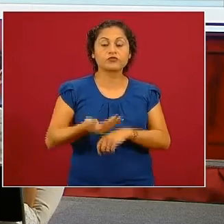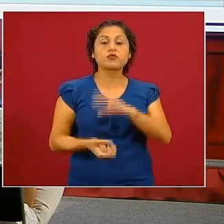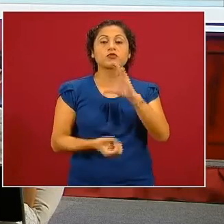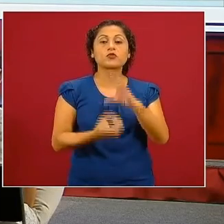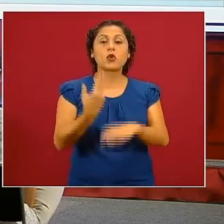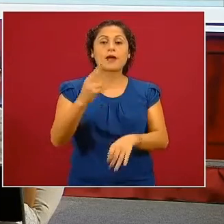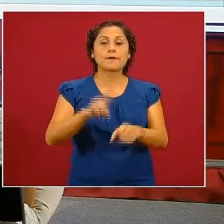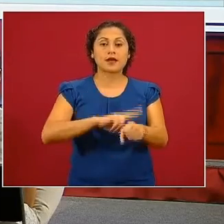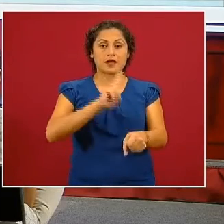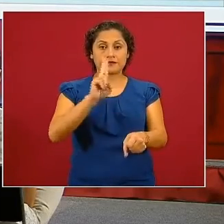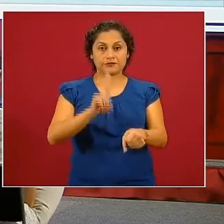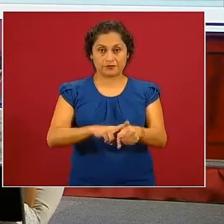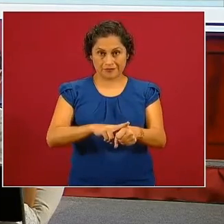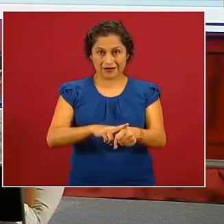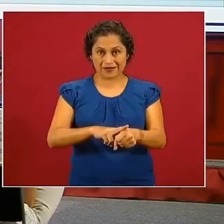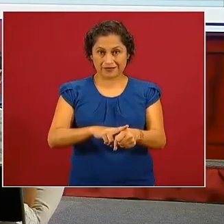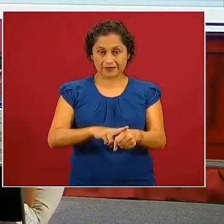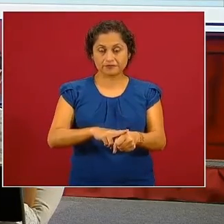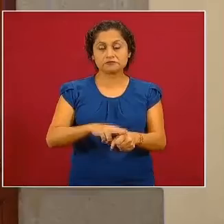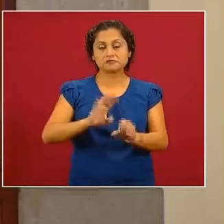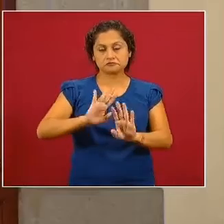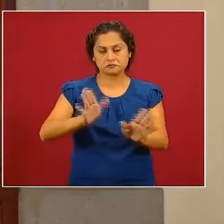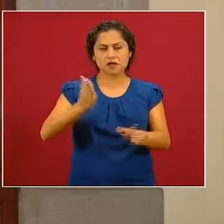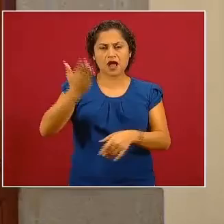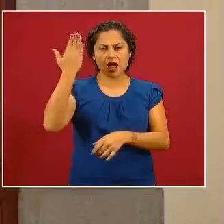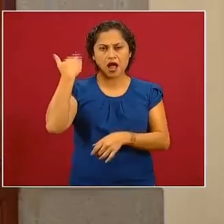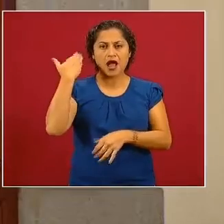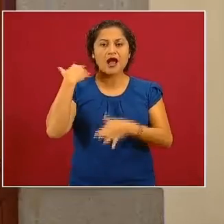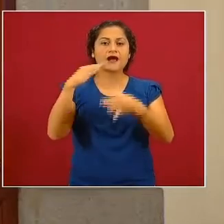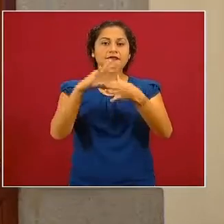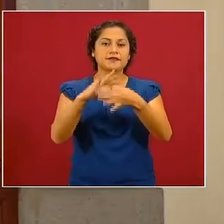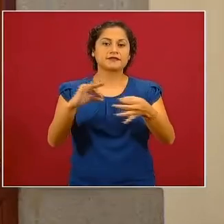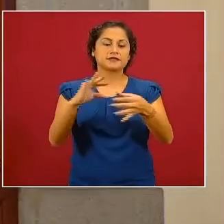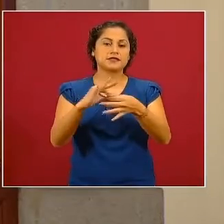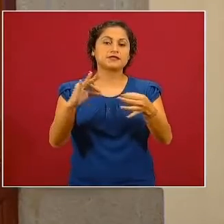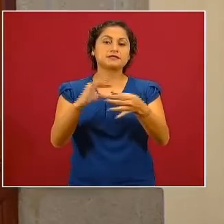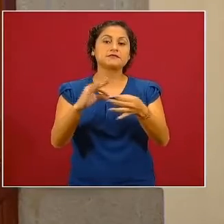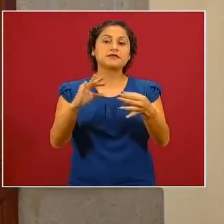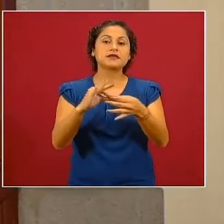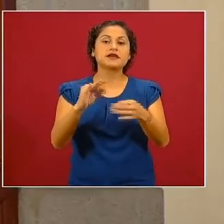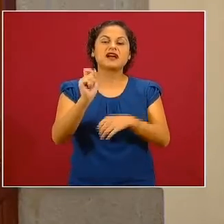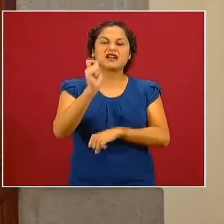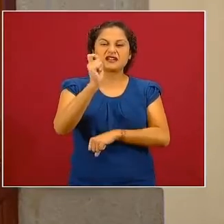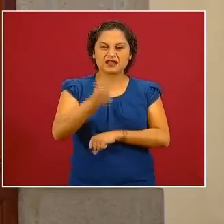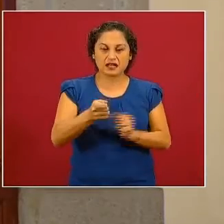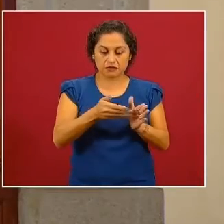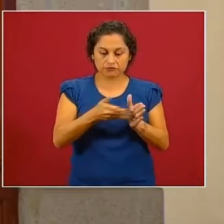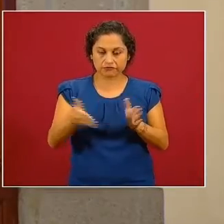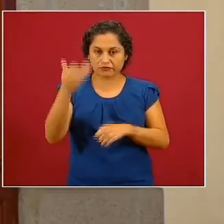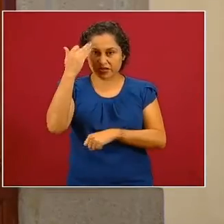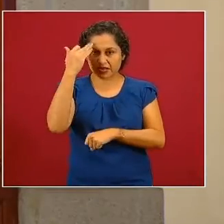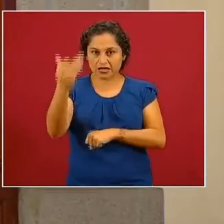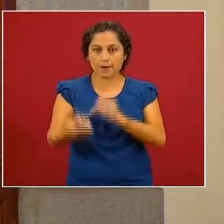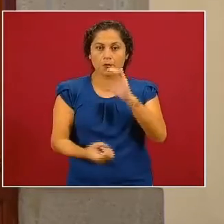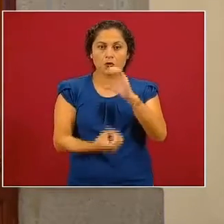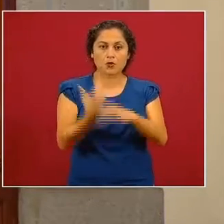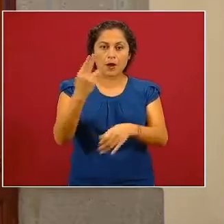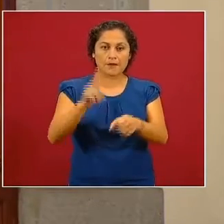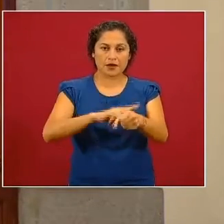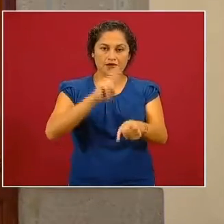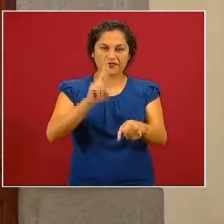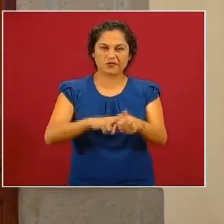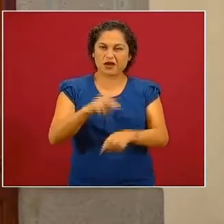normalidad, que, como hemos venido comentando prácticamente en todas las conferencias, decimos nueva normalidad porque es